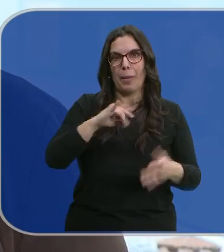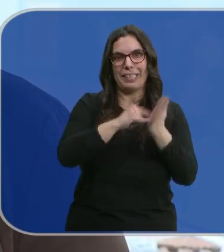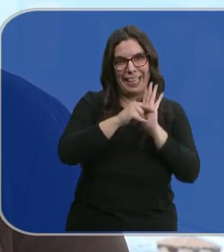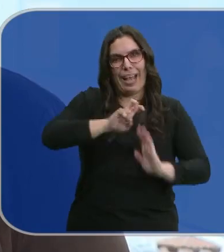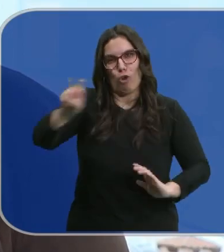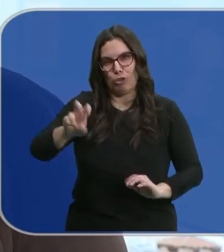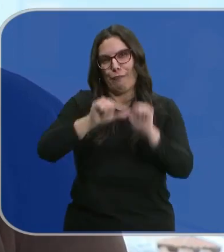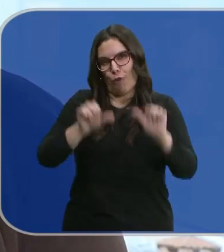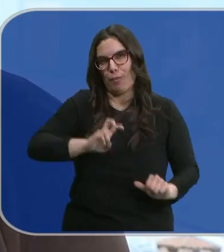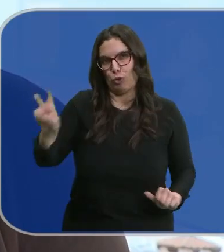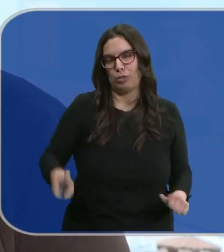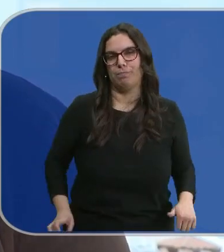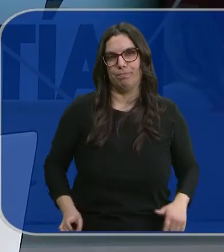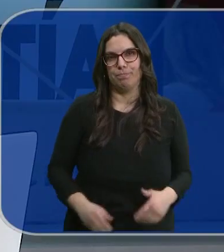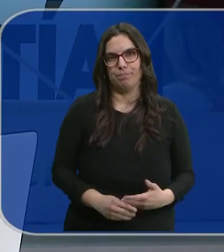otras técnicas.